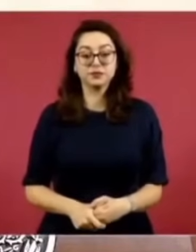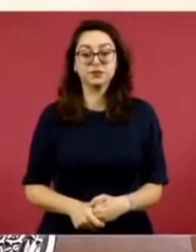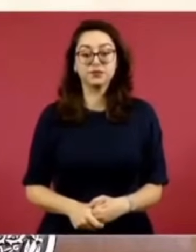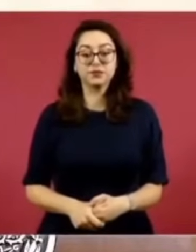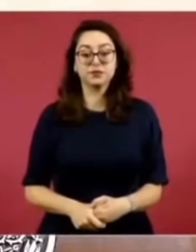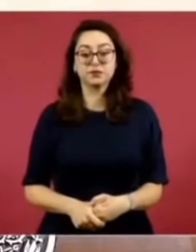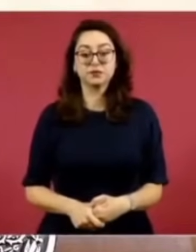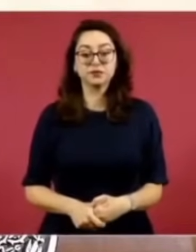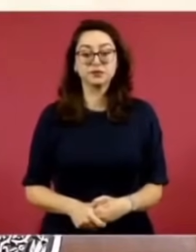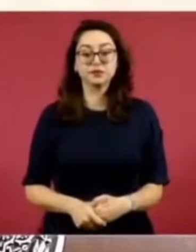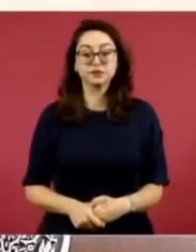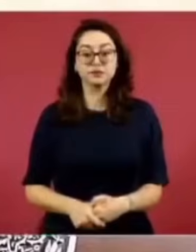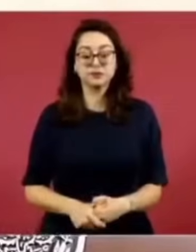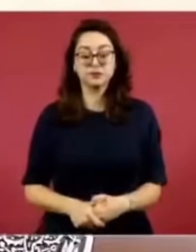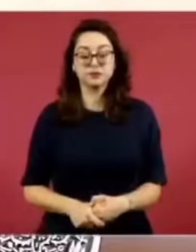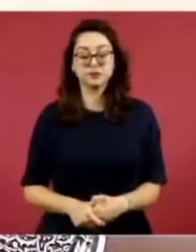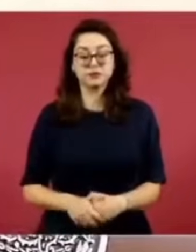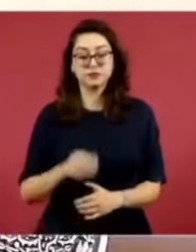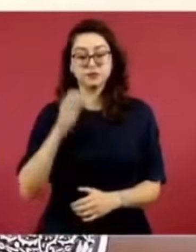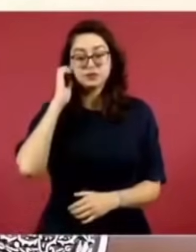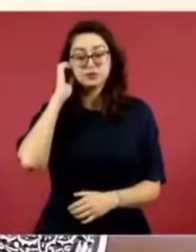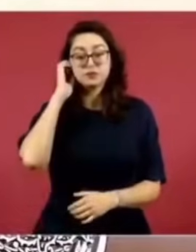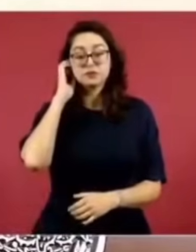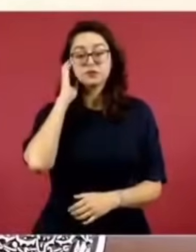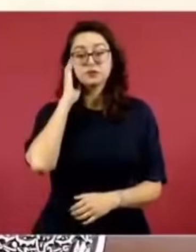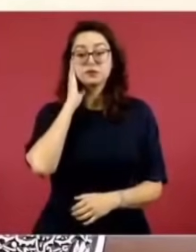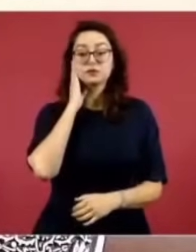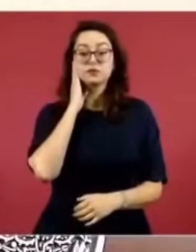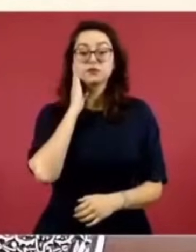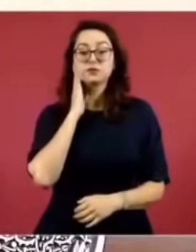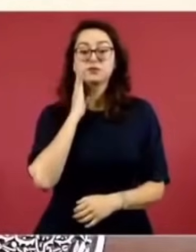Por eso detienen a un